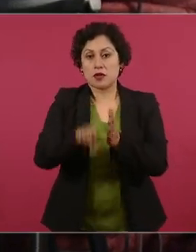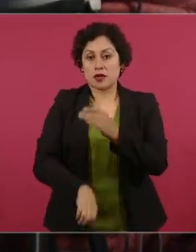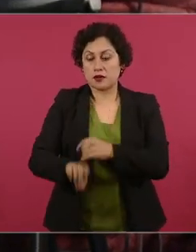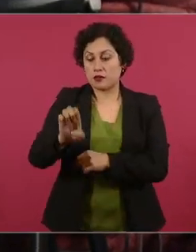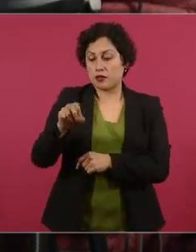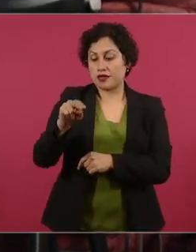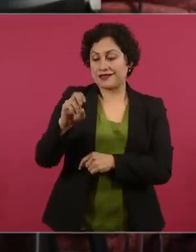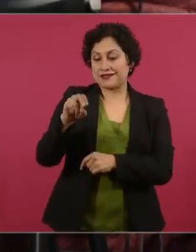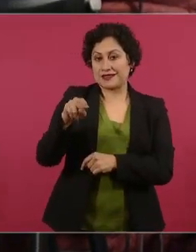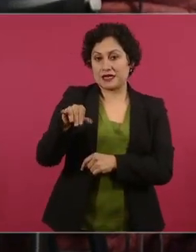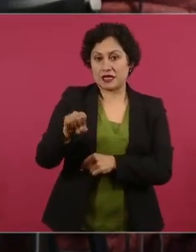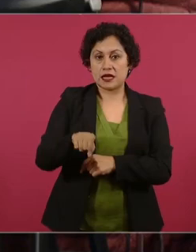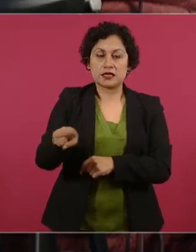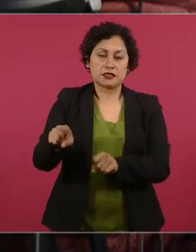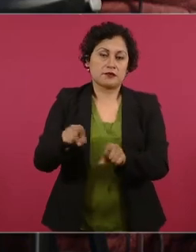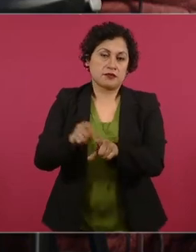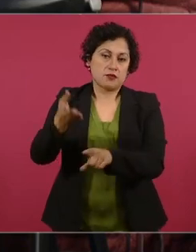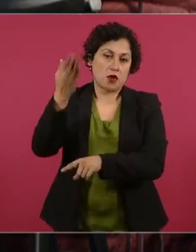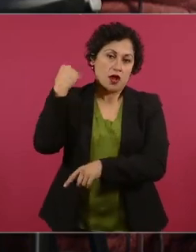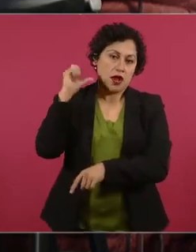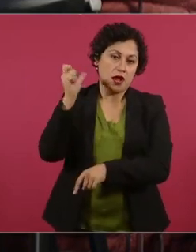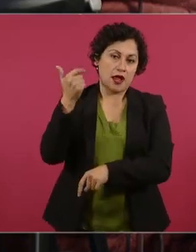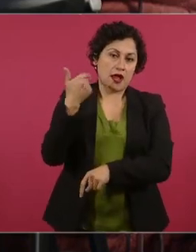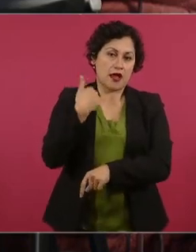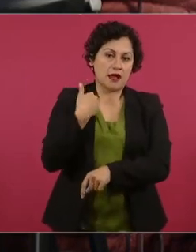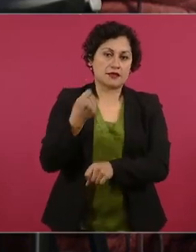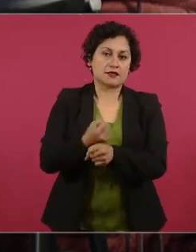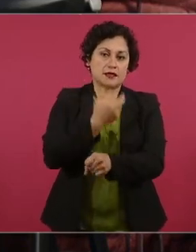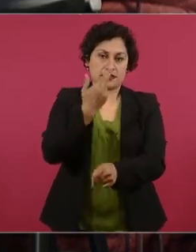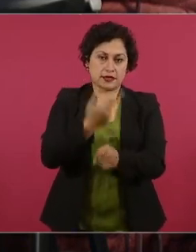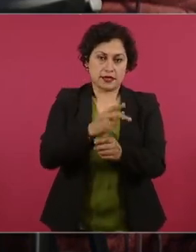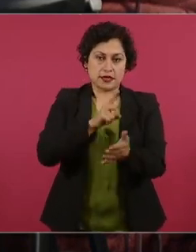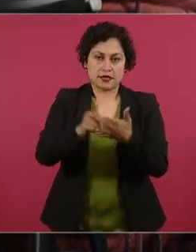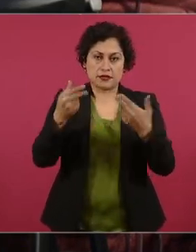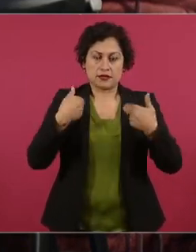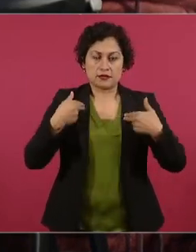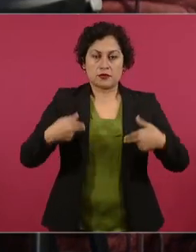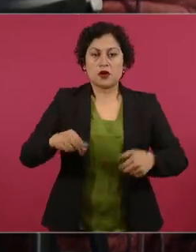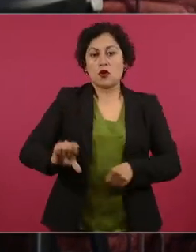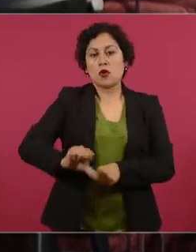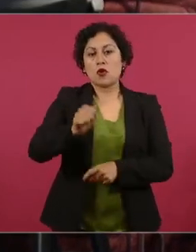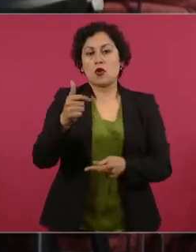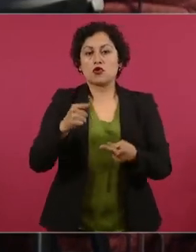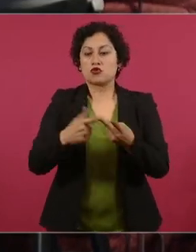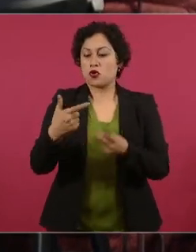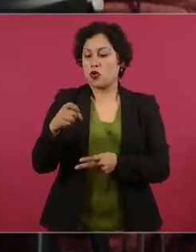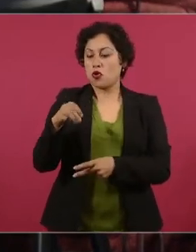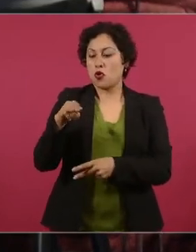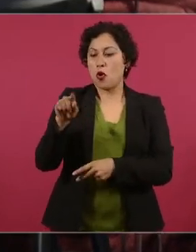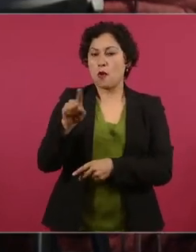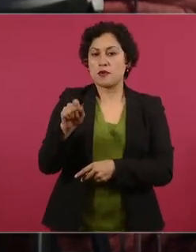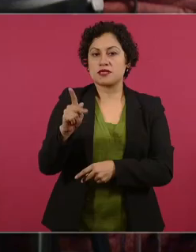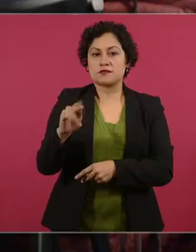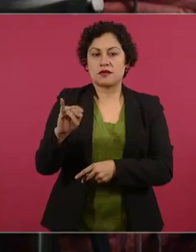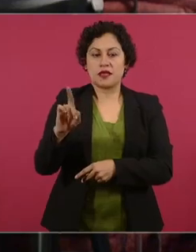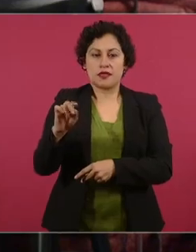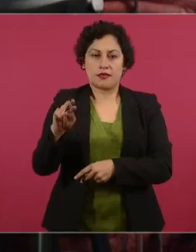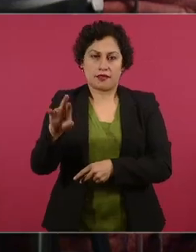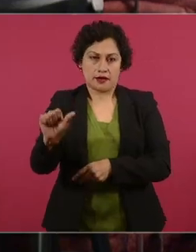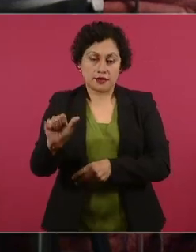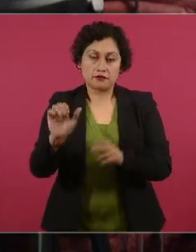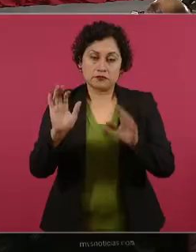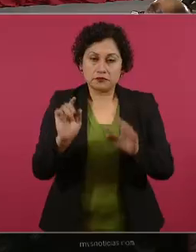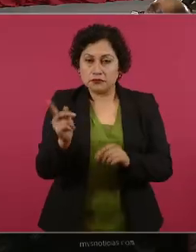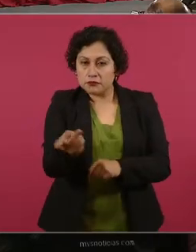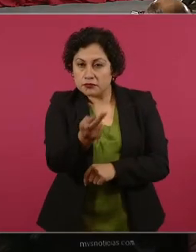ex subsecretario de Derechos Humanos, y al fiscal especial Rosendo Gómez Piedra. Preguntarle, presidente, ¿cómo está armando el gobierno para evitar